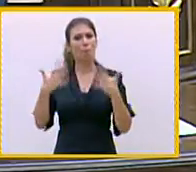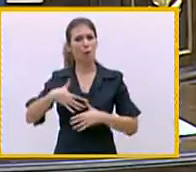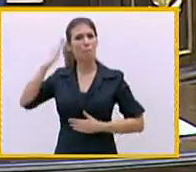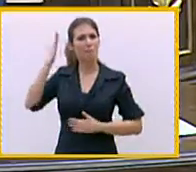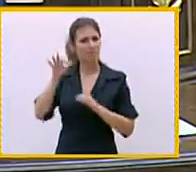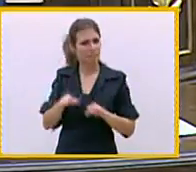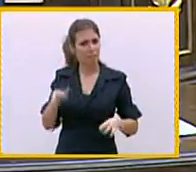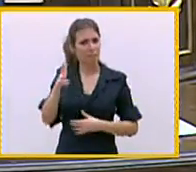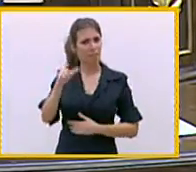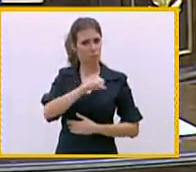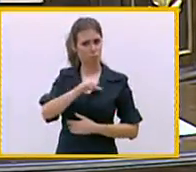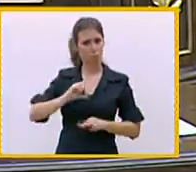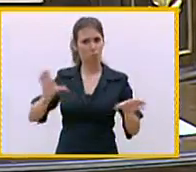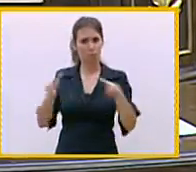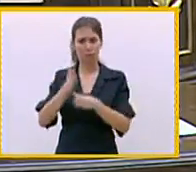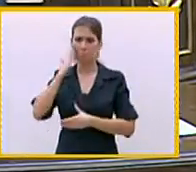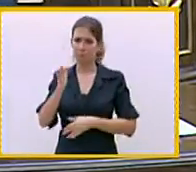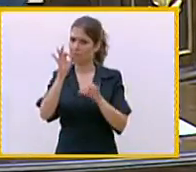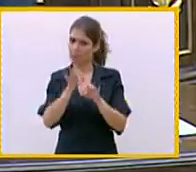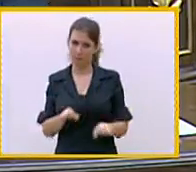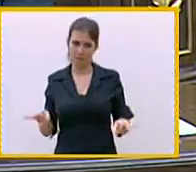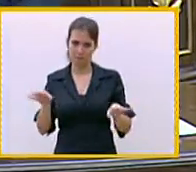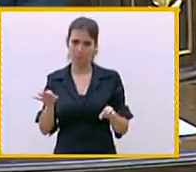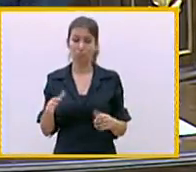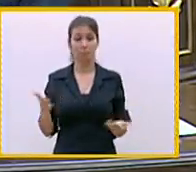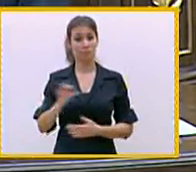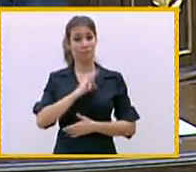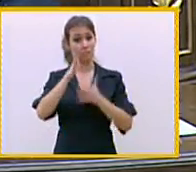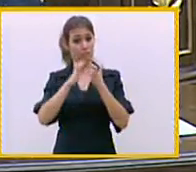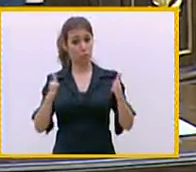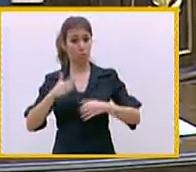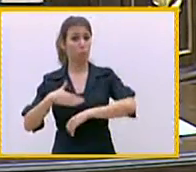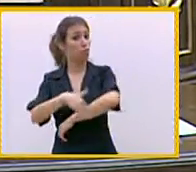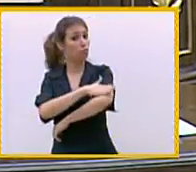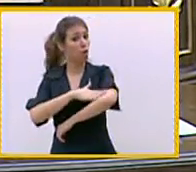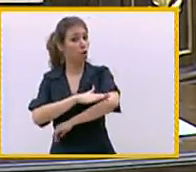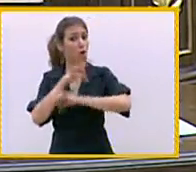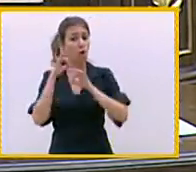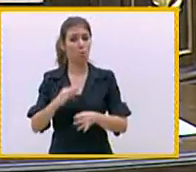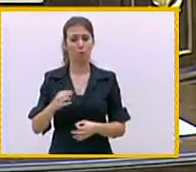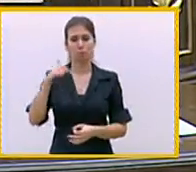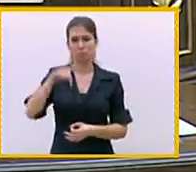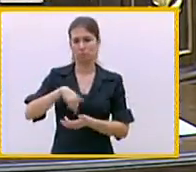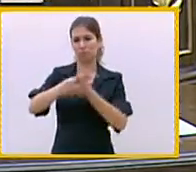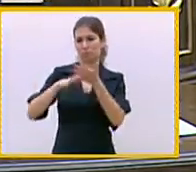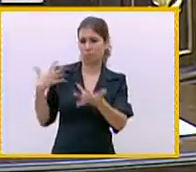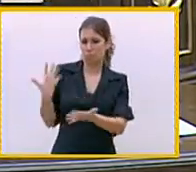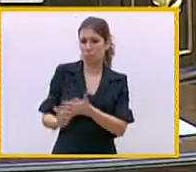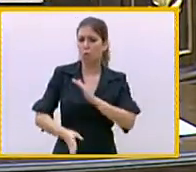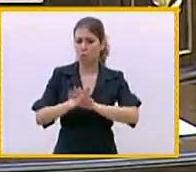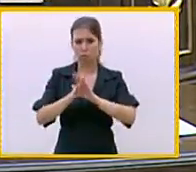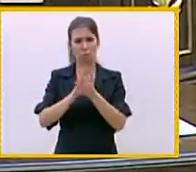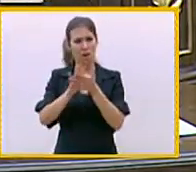colectivos de los trabajadores. Señorías, el Gobierno viene abordando y abordará todas las